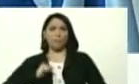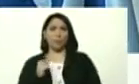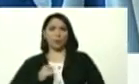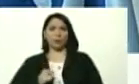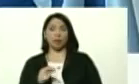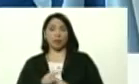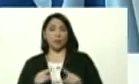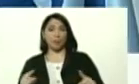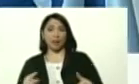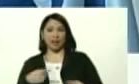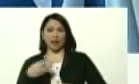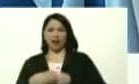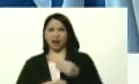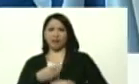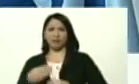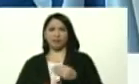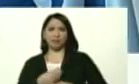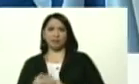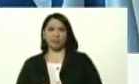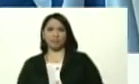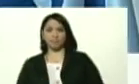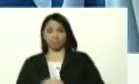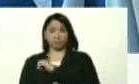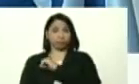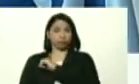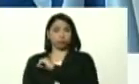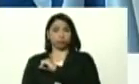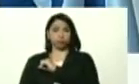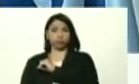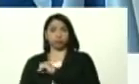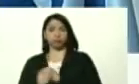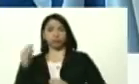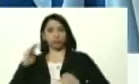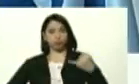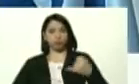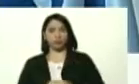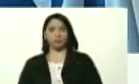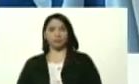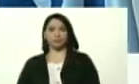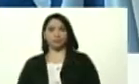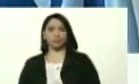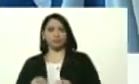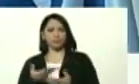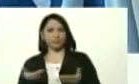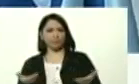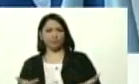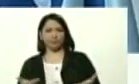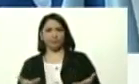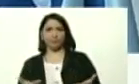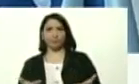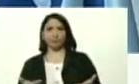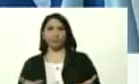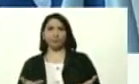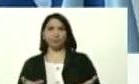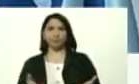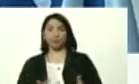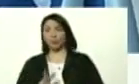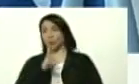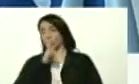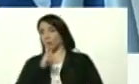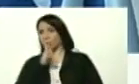para perpetrar obviamente delitos y finalmente estos culminar con grotescas,